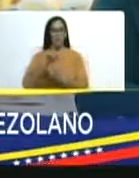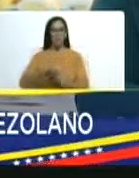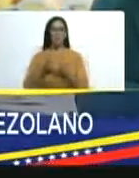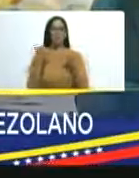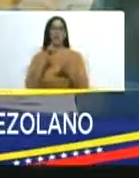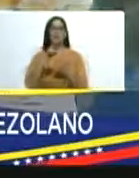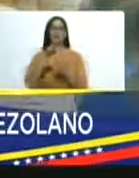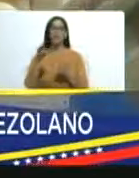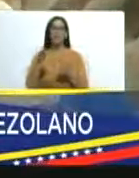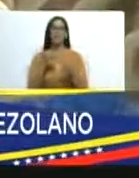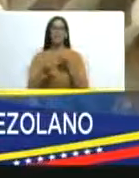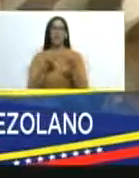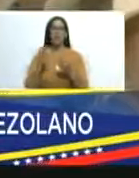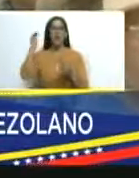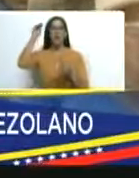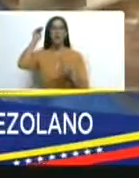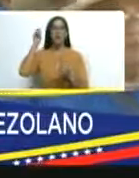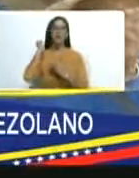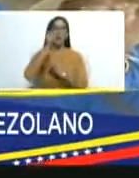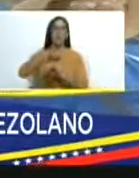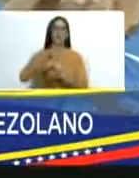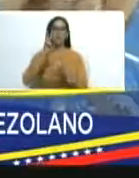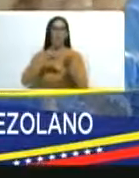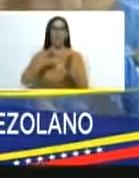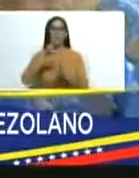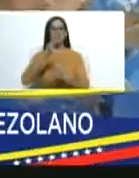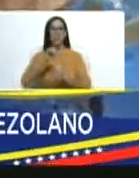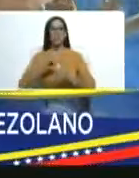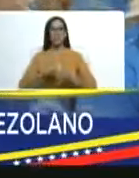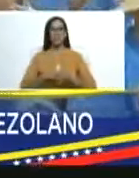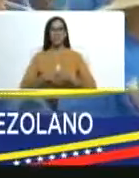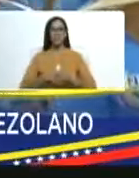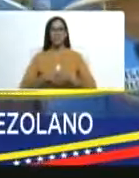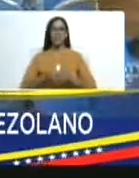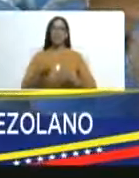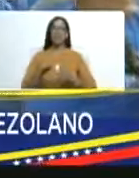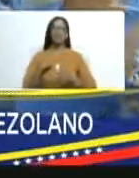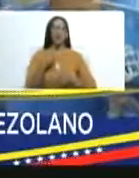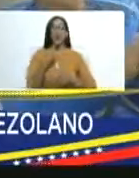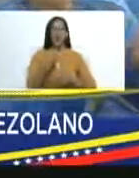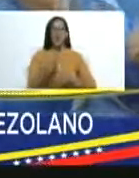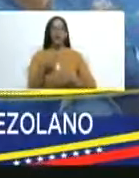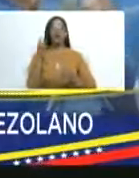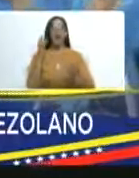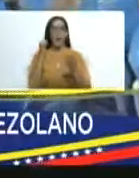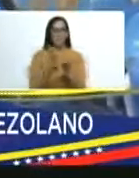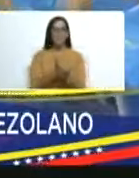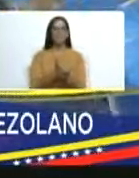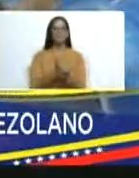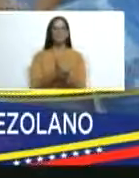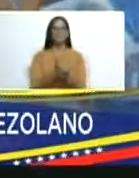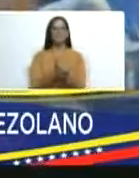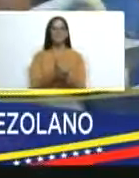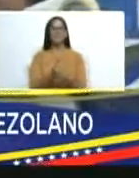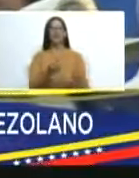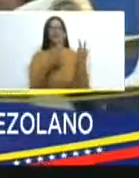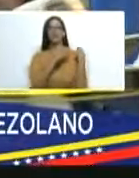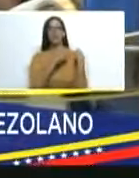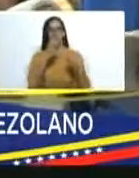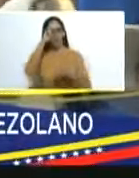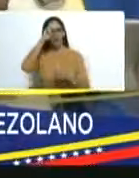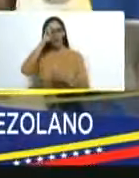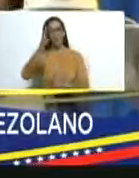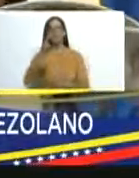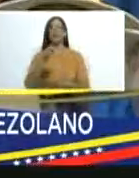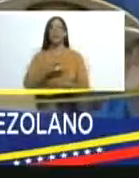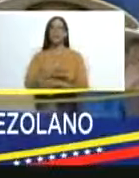dibujaron cómo va a ser el futuro de la pesca de aquí al 2030. Y yo lo que digo es, amén. Me toca es obedecer el